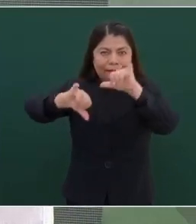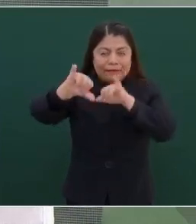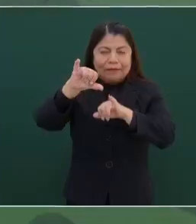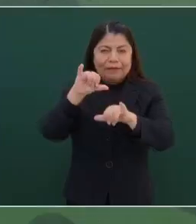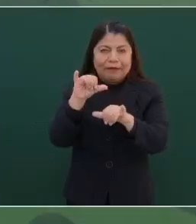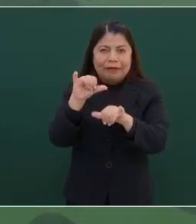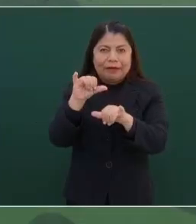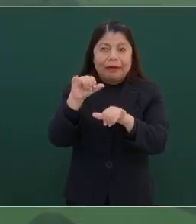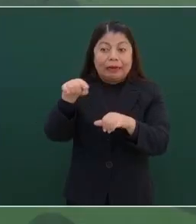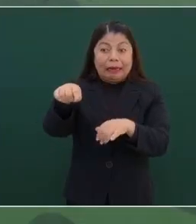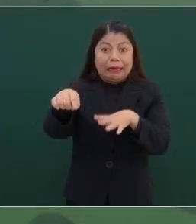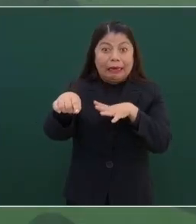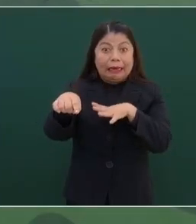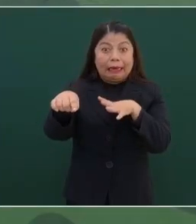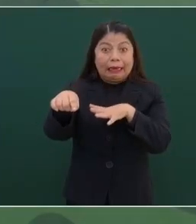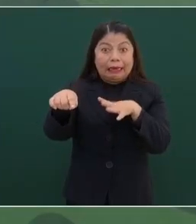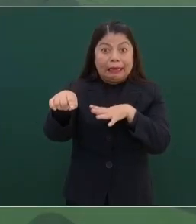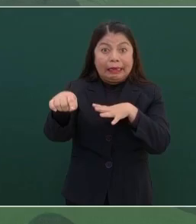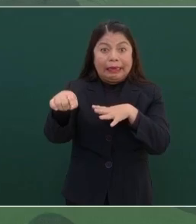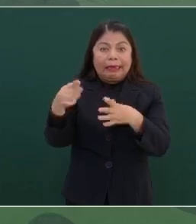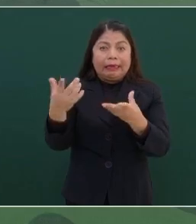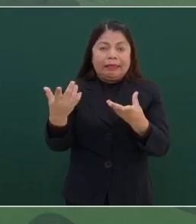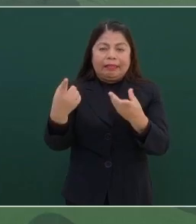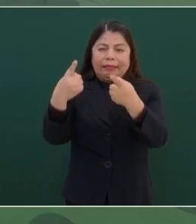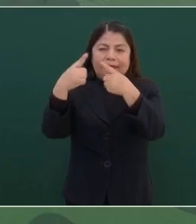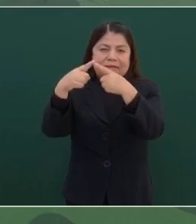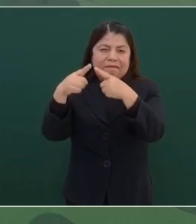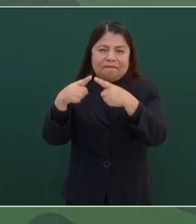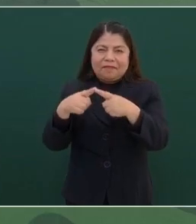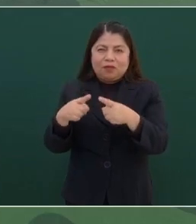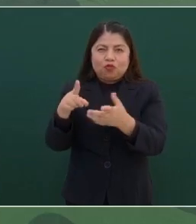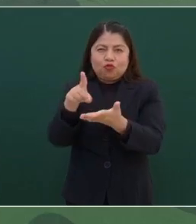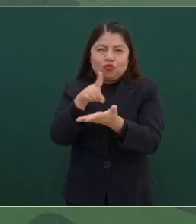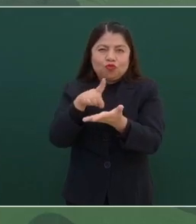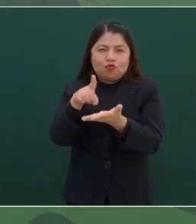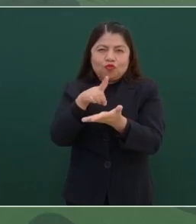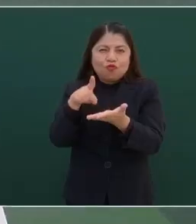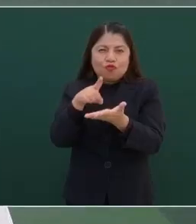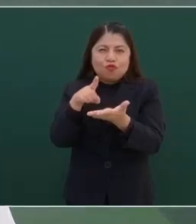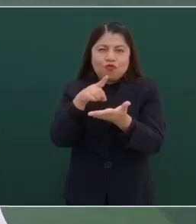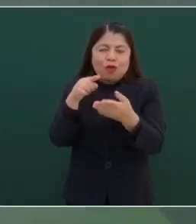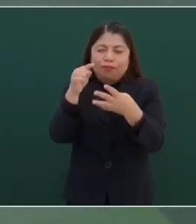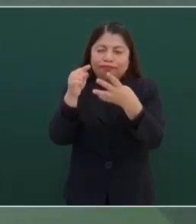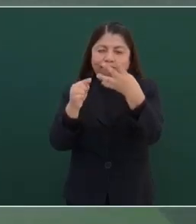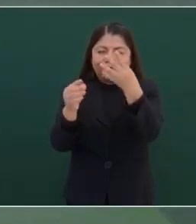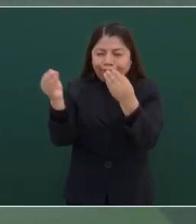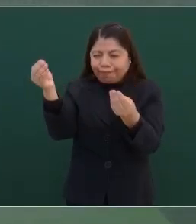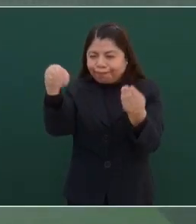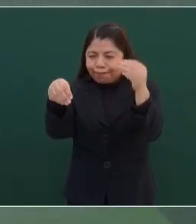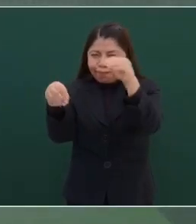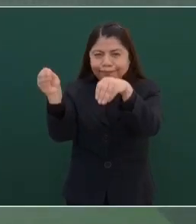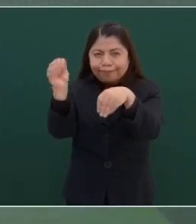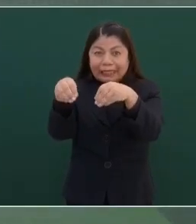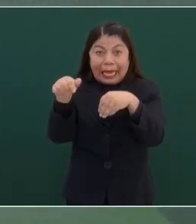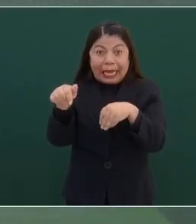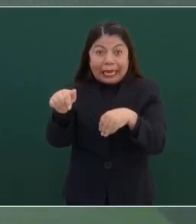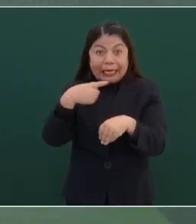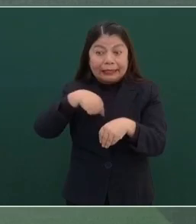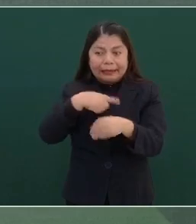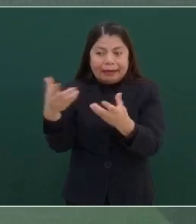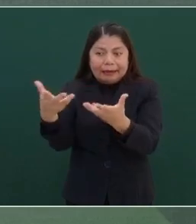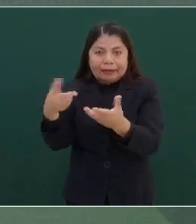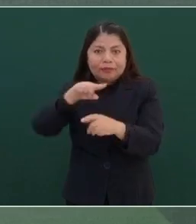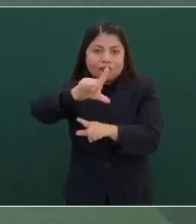Se trae y entra de Asia y llega también de manera directa